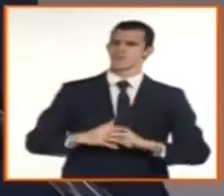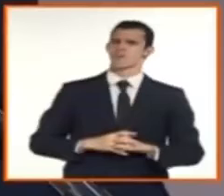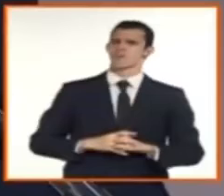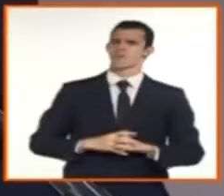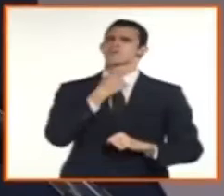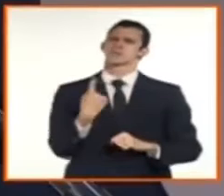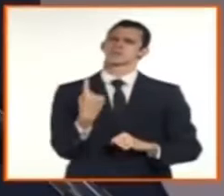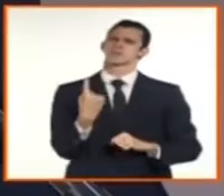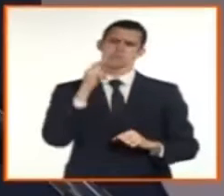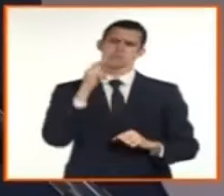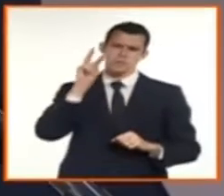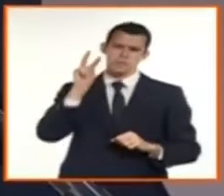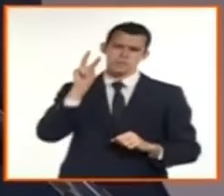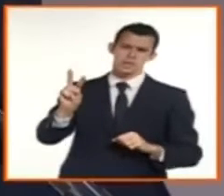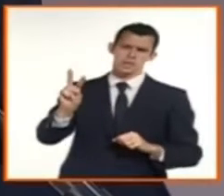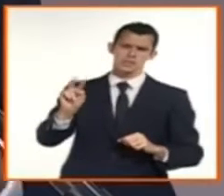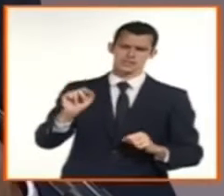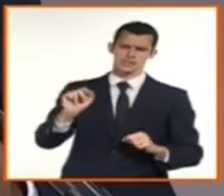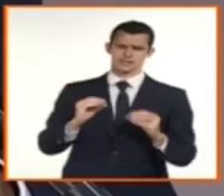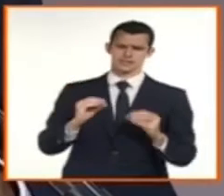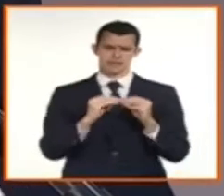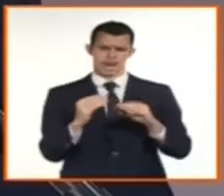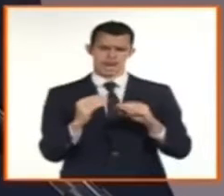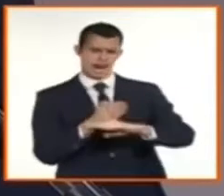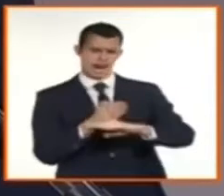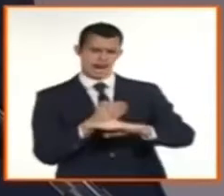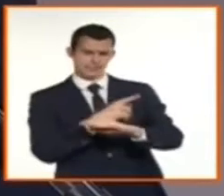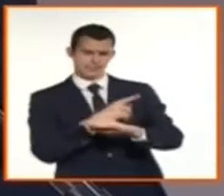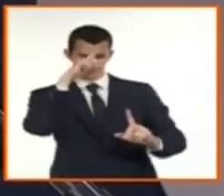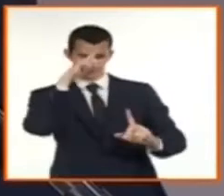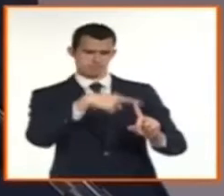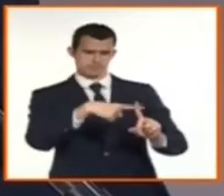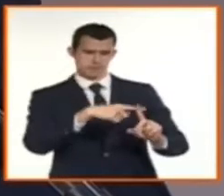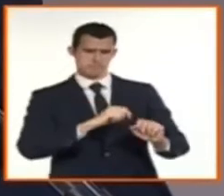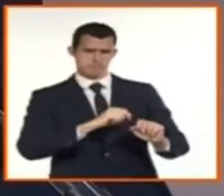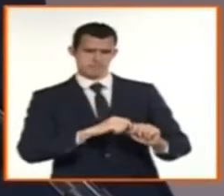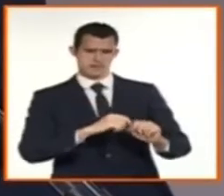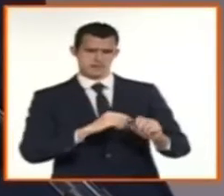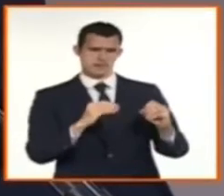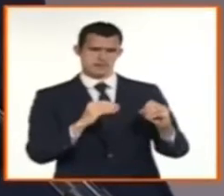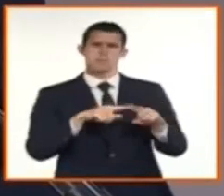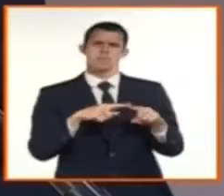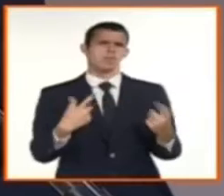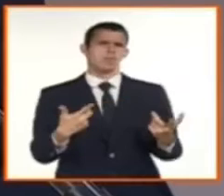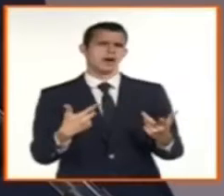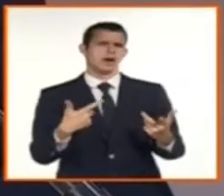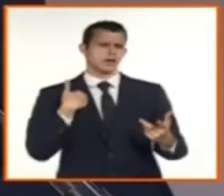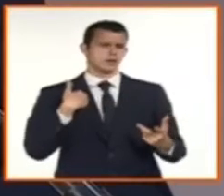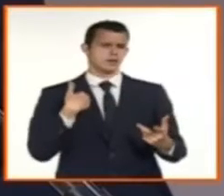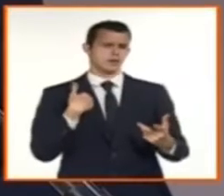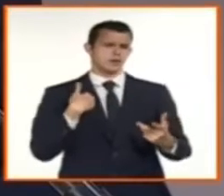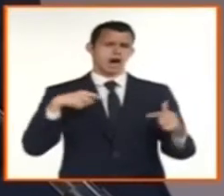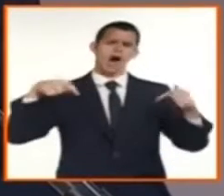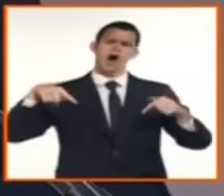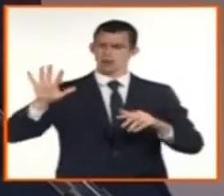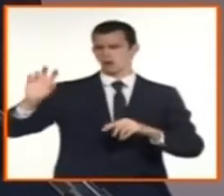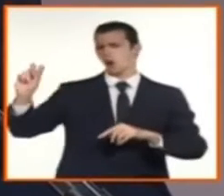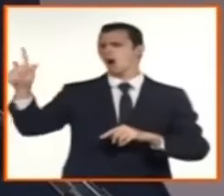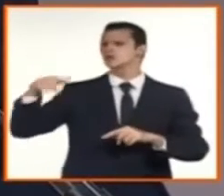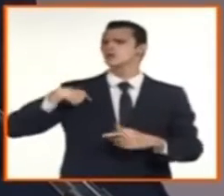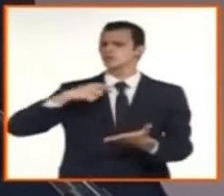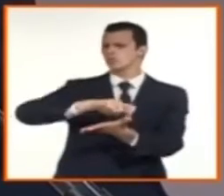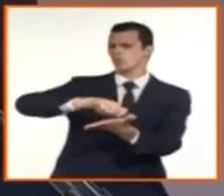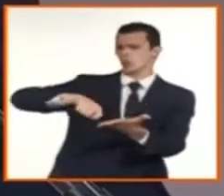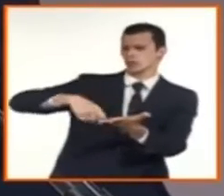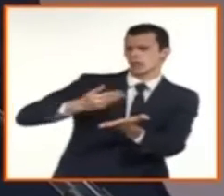posibilidad también de aportarle a su territorio en la serie nacional otro elemento estratégico está